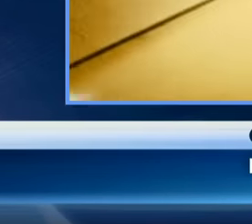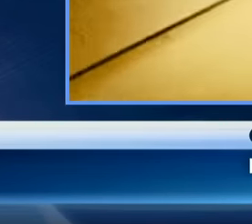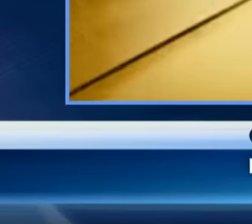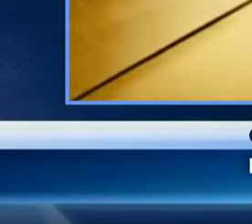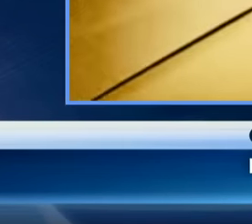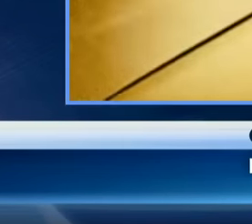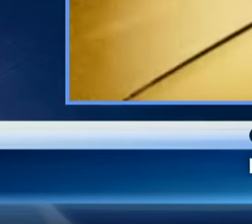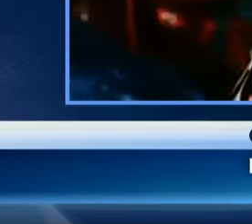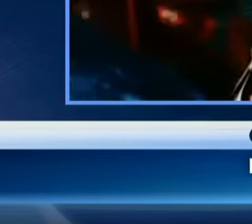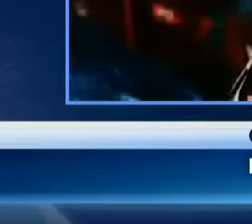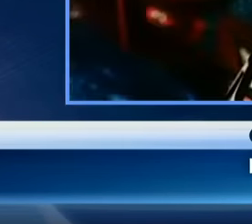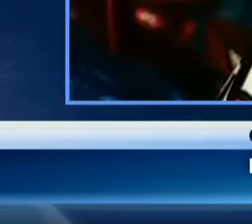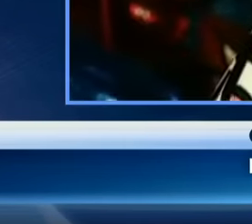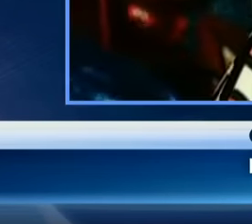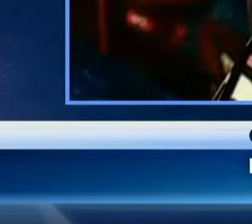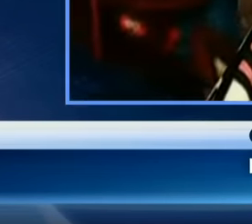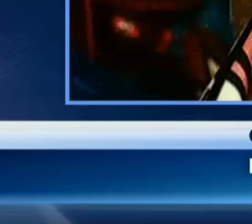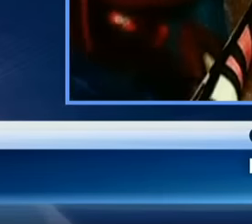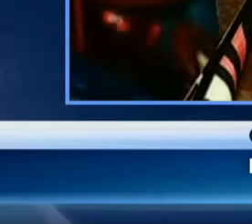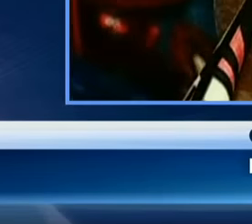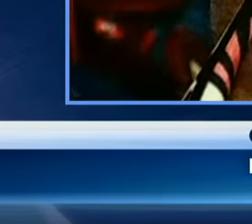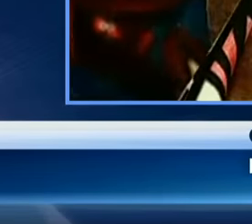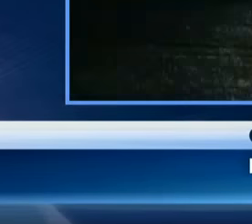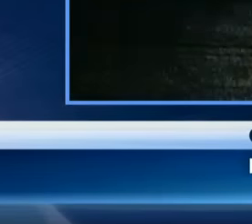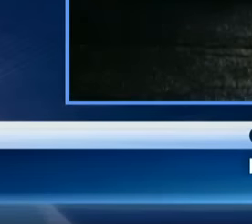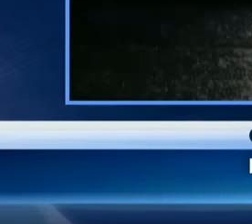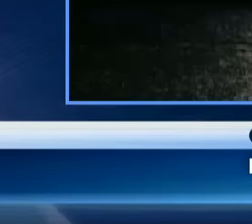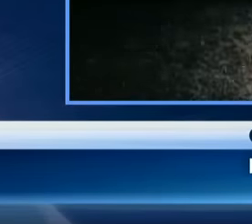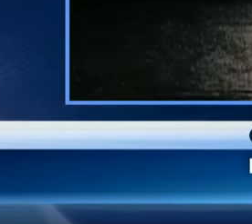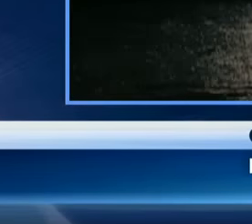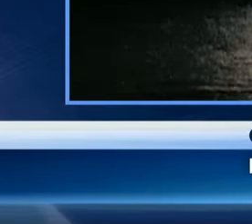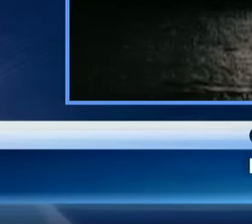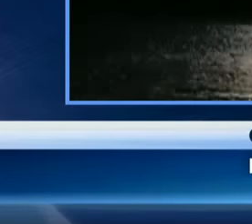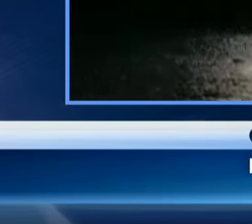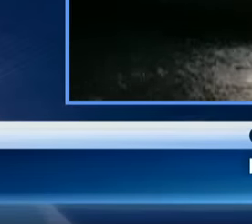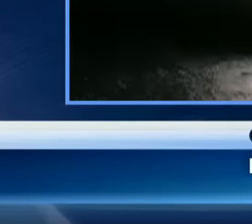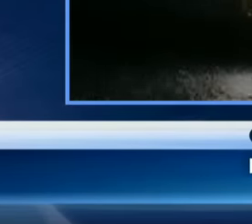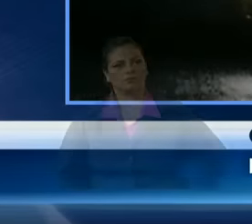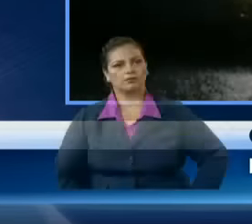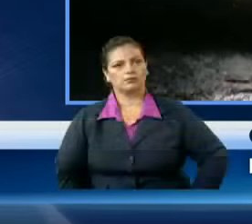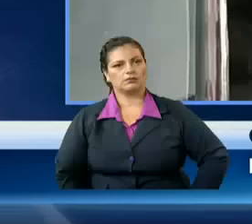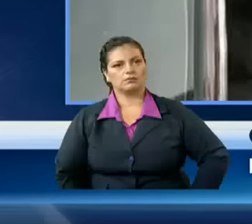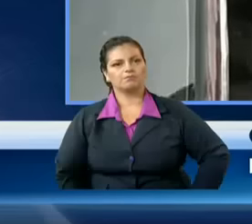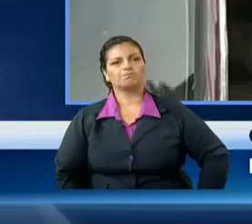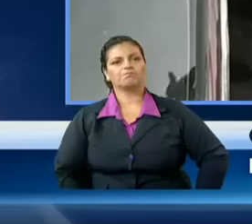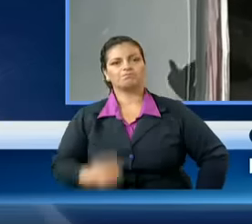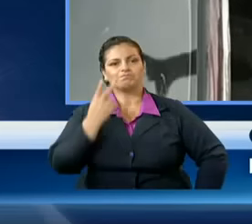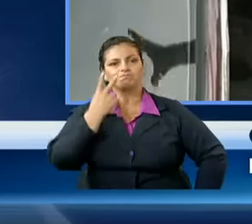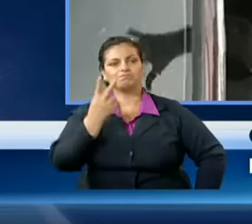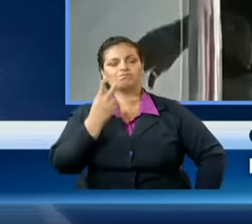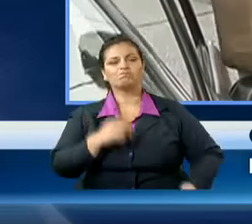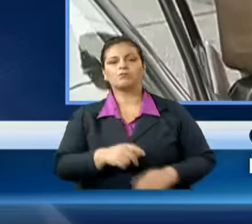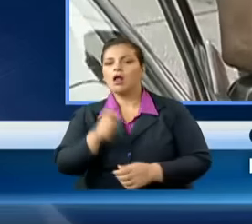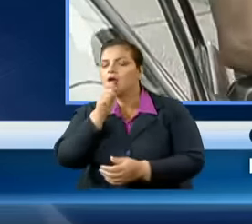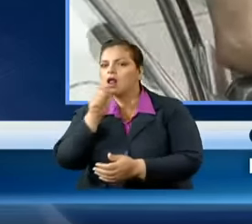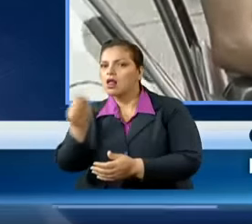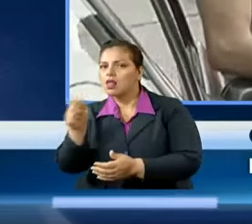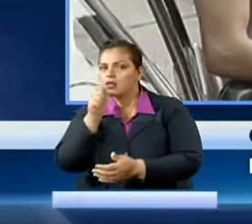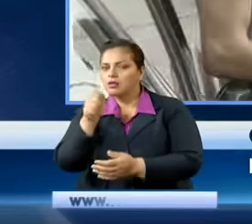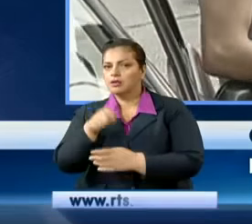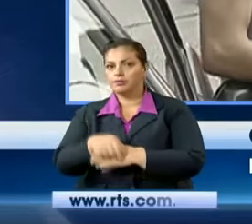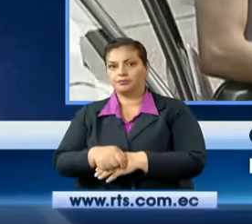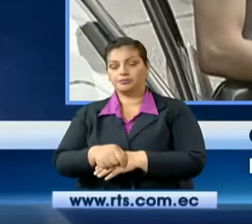personas desaparecidas y otra gran unidad que se dedica a la investigación de delitos sobre secuestro y extorsión. Son los que conforman, digamos. Los que conforman la DINASET, así es.